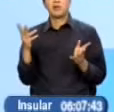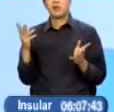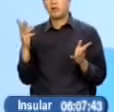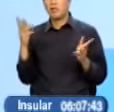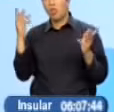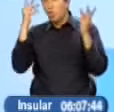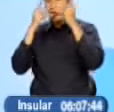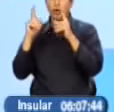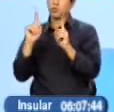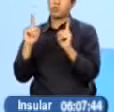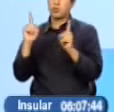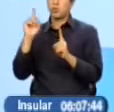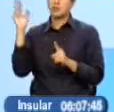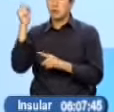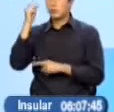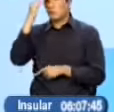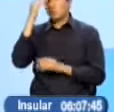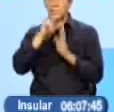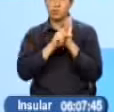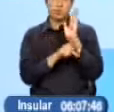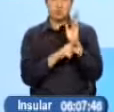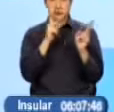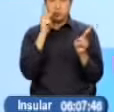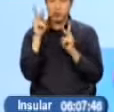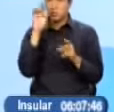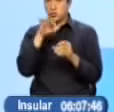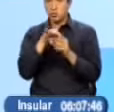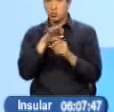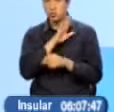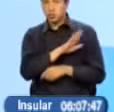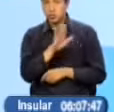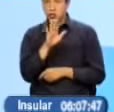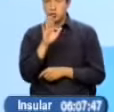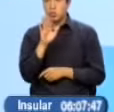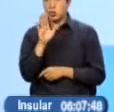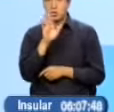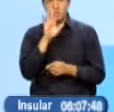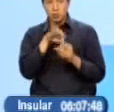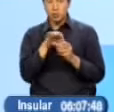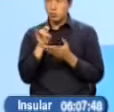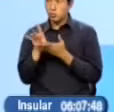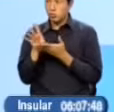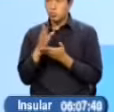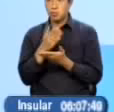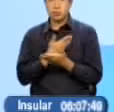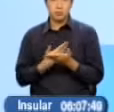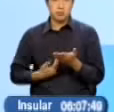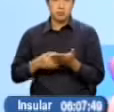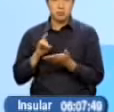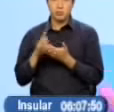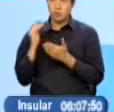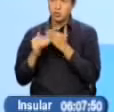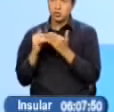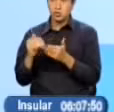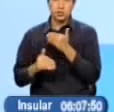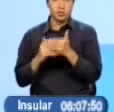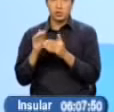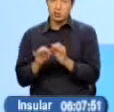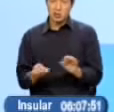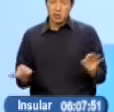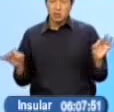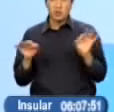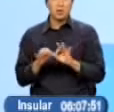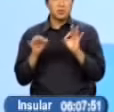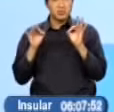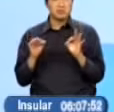por supuesto que tuvieron los votos lo hemos visto tuvieron los votos para destituirla pero ni siquiera se cumplió con los procedimientos más elemental